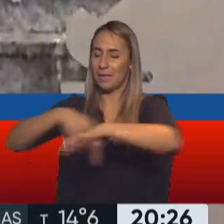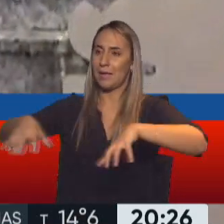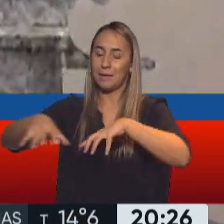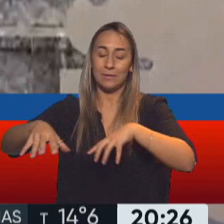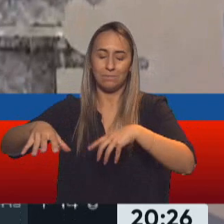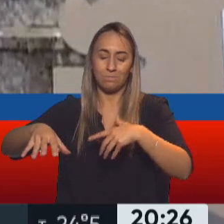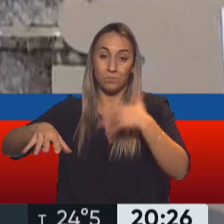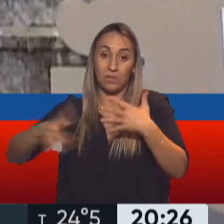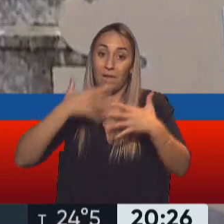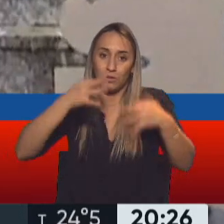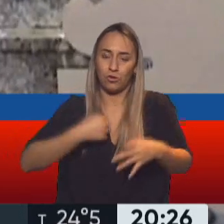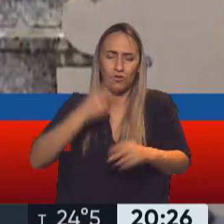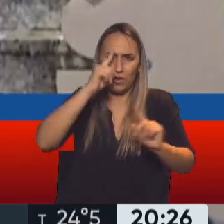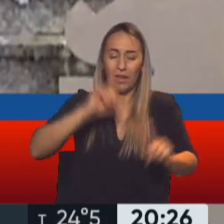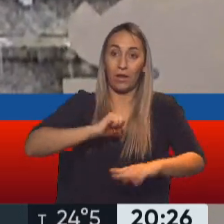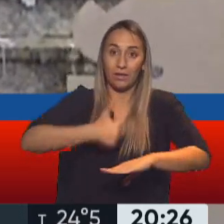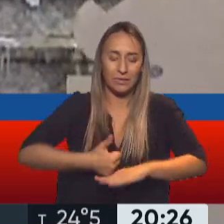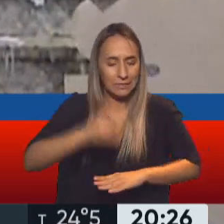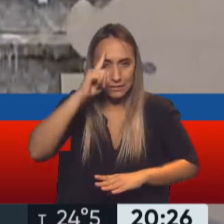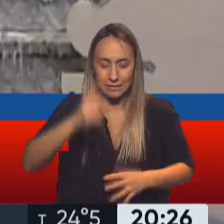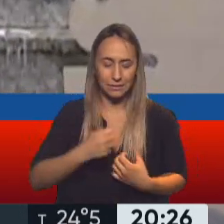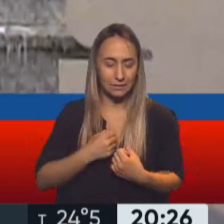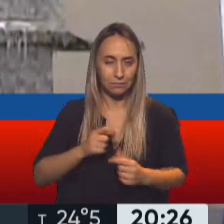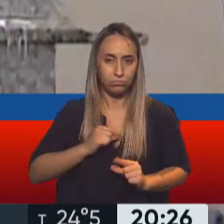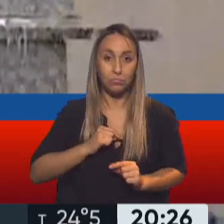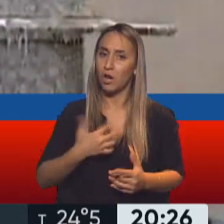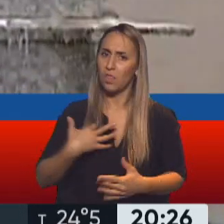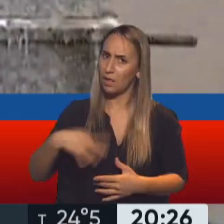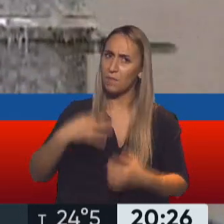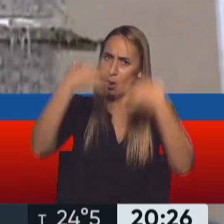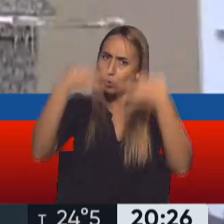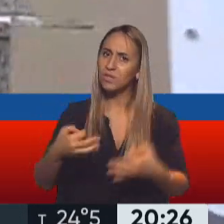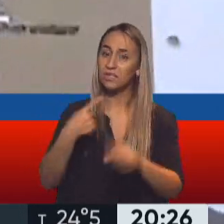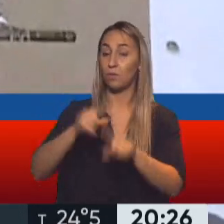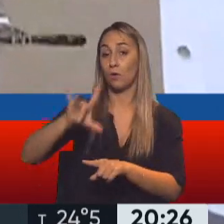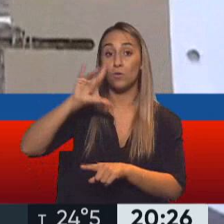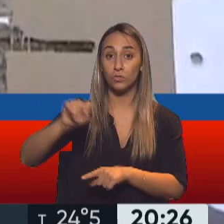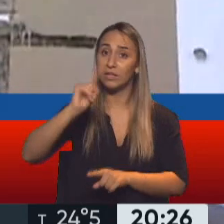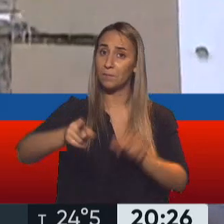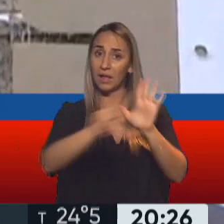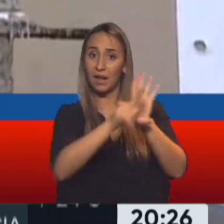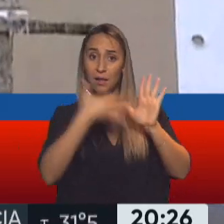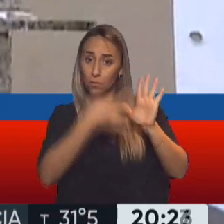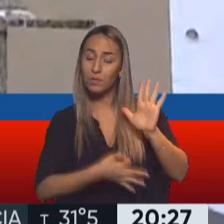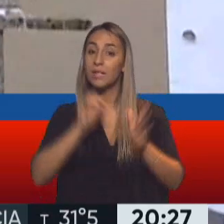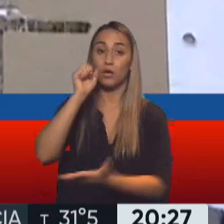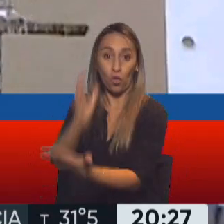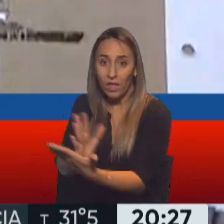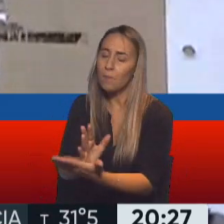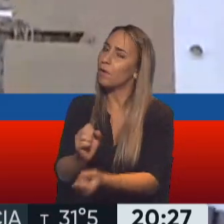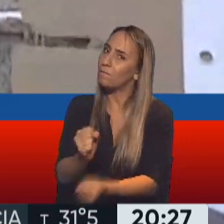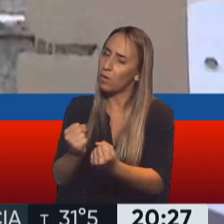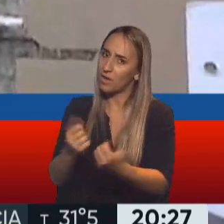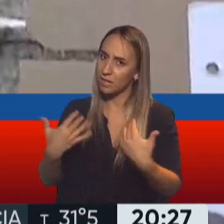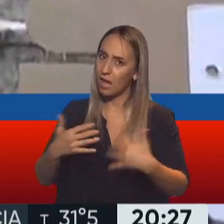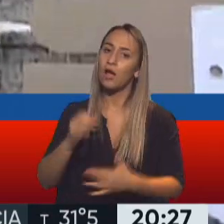estaría acá, no creo que estaría acá. Pero bueno, hay que hacer justicia por Lucio y que las leyes se cumplan y que sea condena, pero con una condena firme.